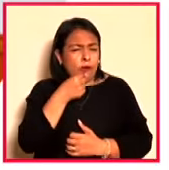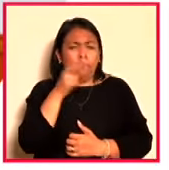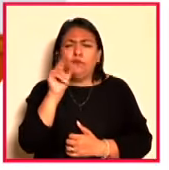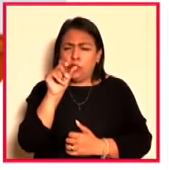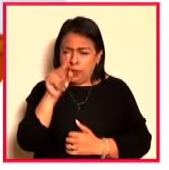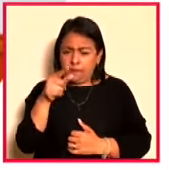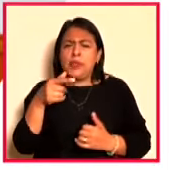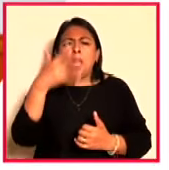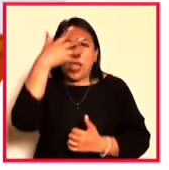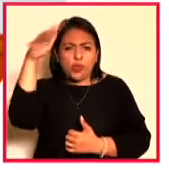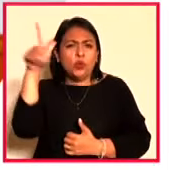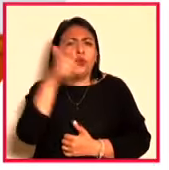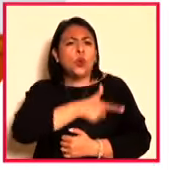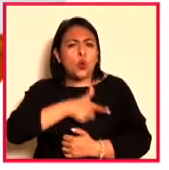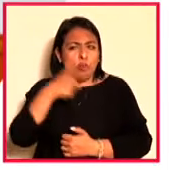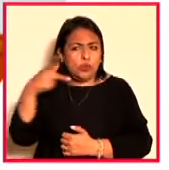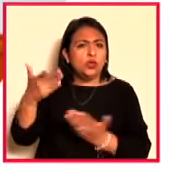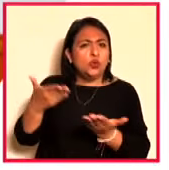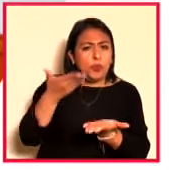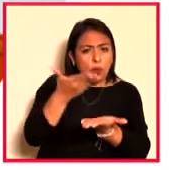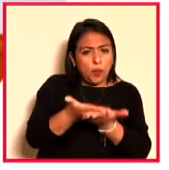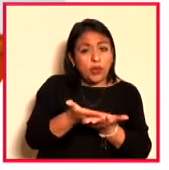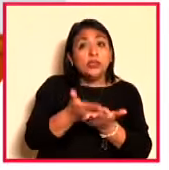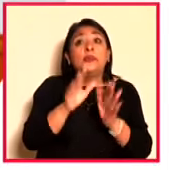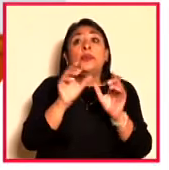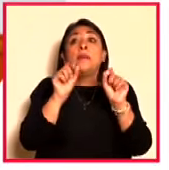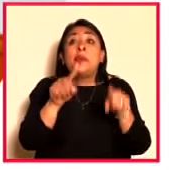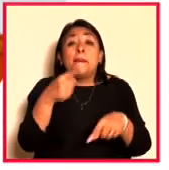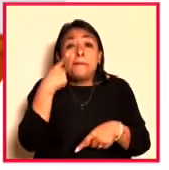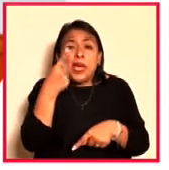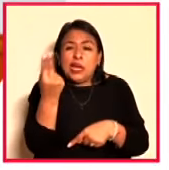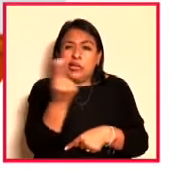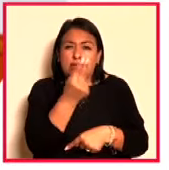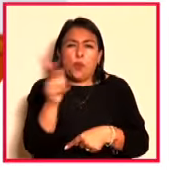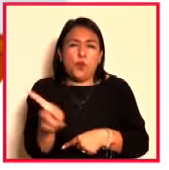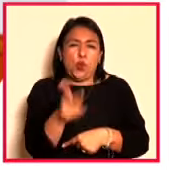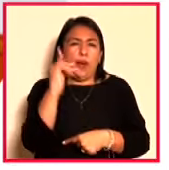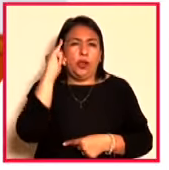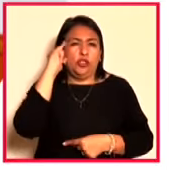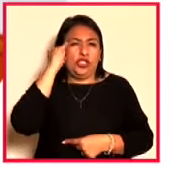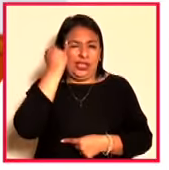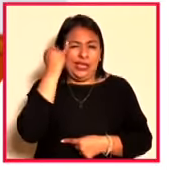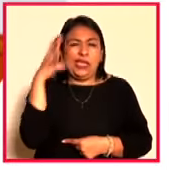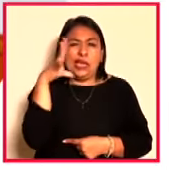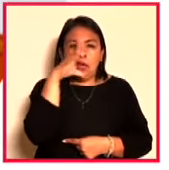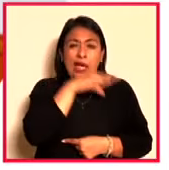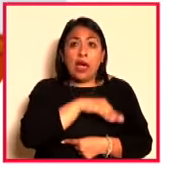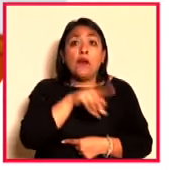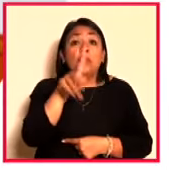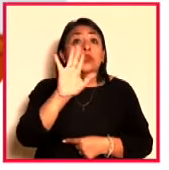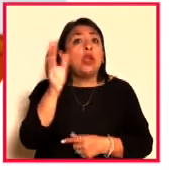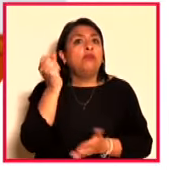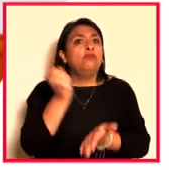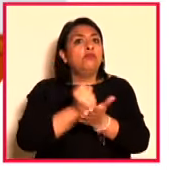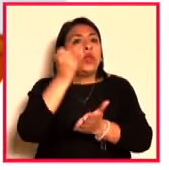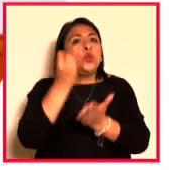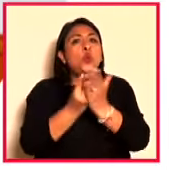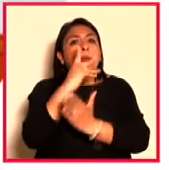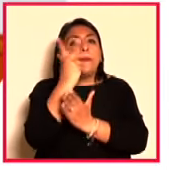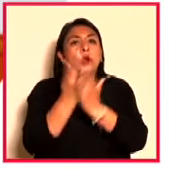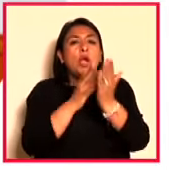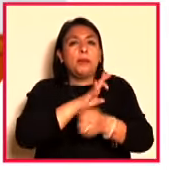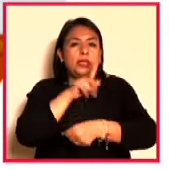mucho estas propuestas. Y en atención a las necesidades de los pueblos indígenas y afromexicanos, se aprobó un nuevo programa especial